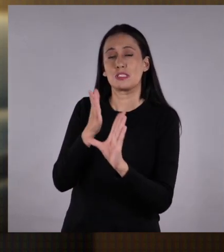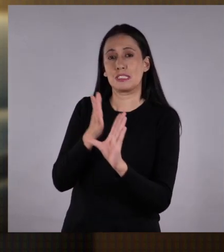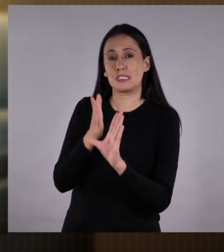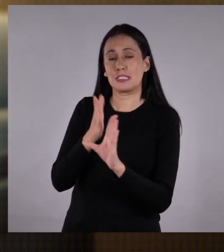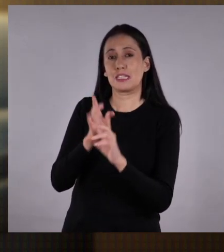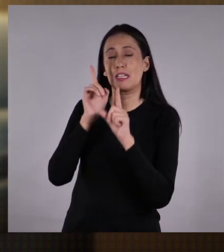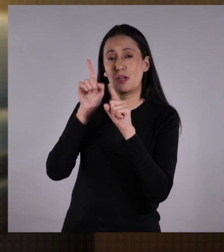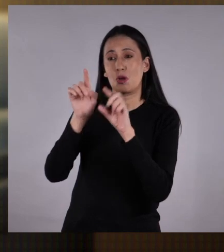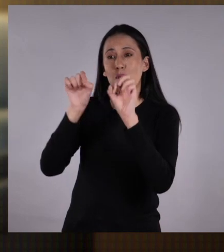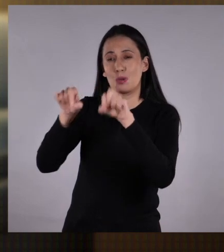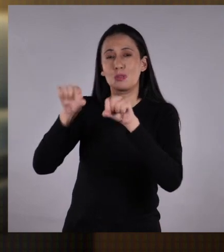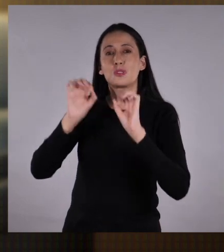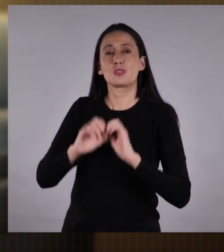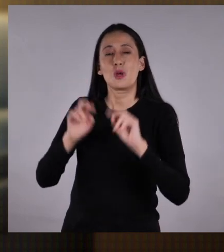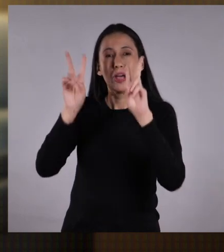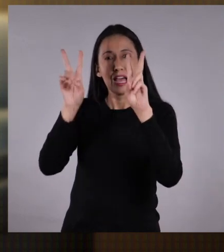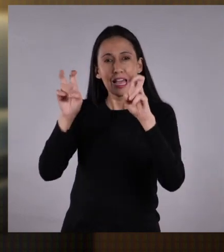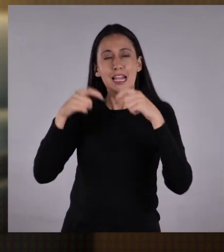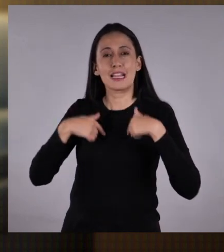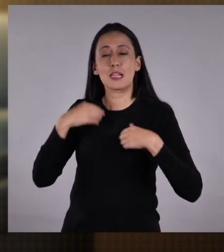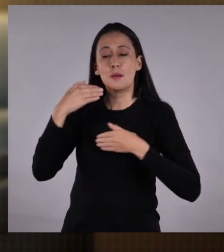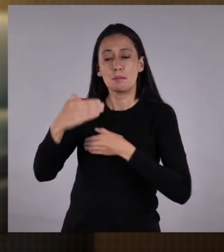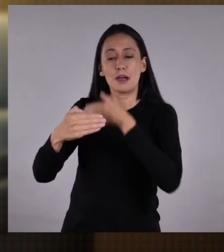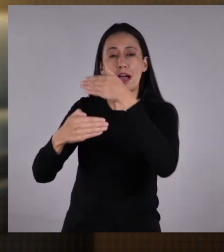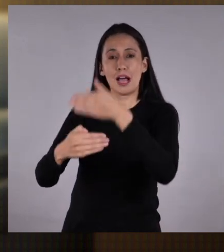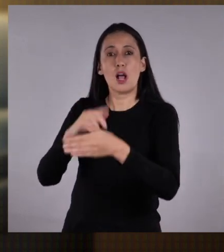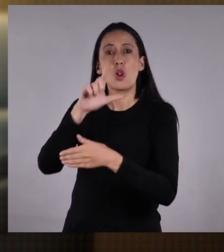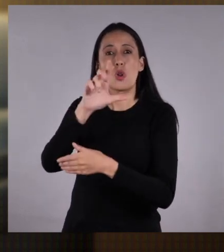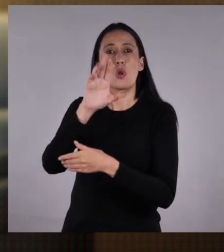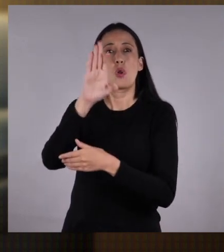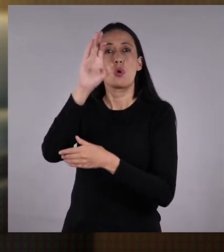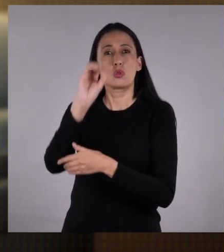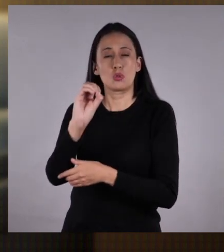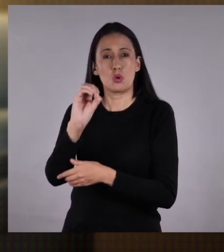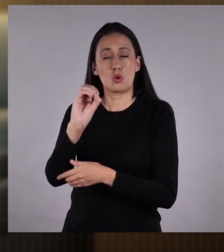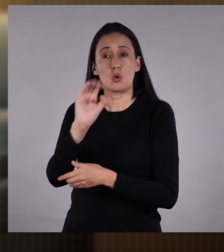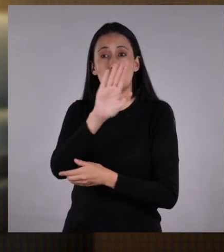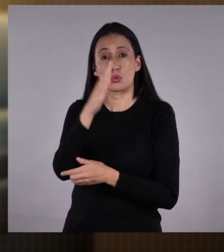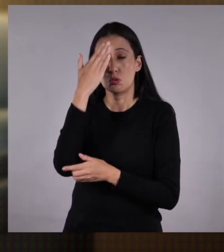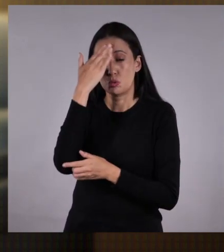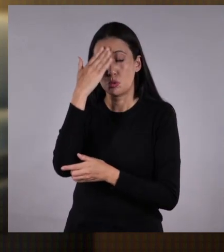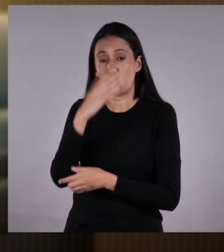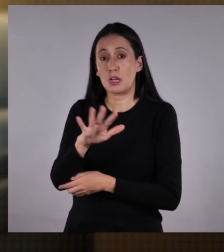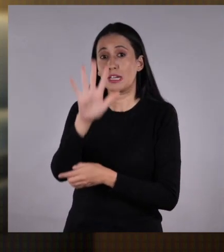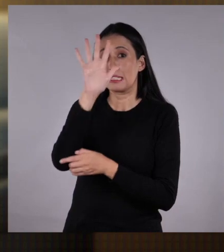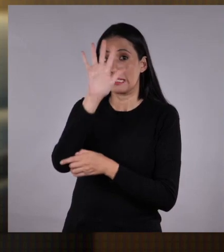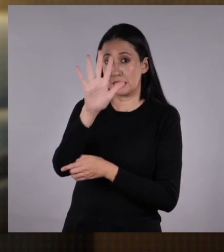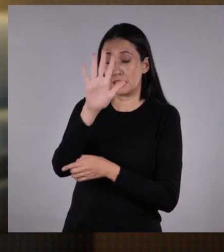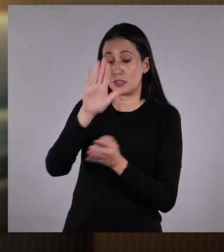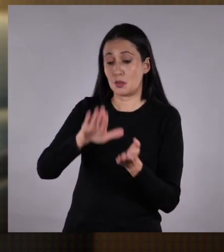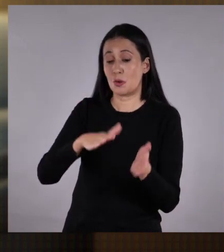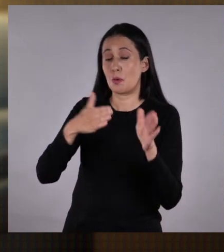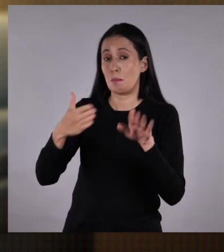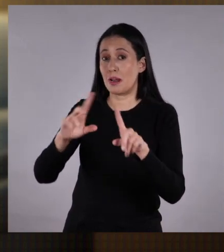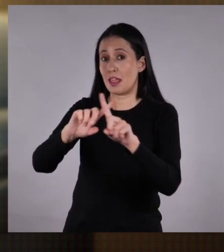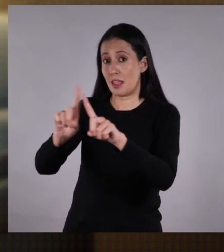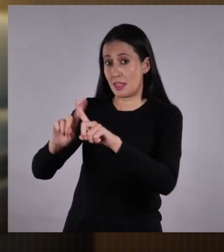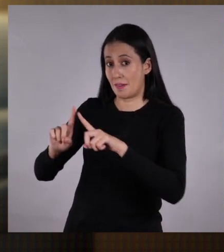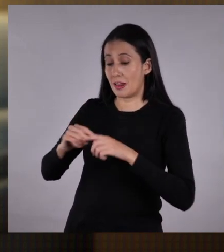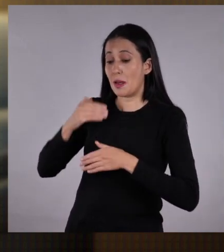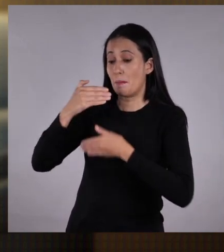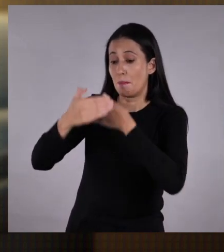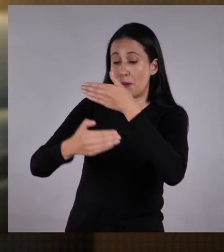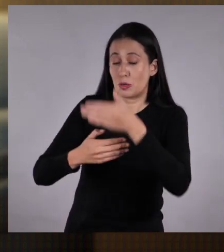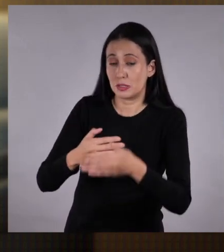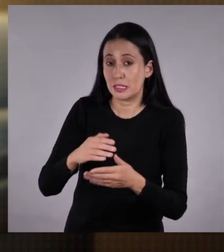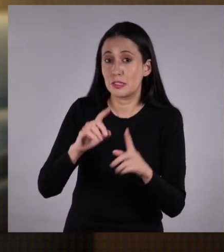de las fases de luto. ¿Sabías que existen 5 tipos de pérdidas que tienen procesos y fases similares a las de luto?